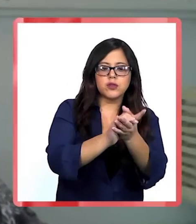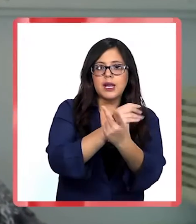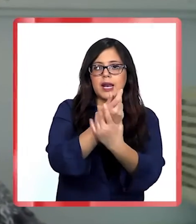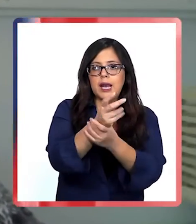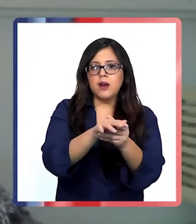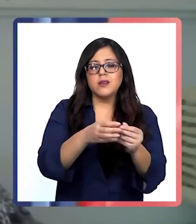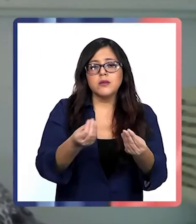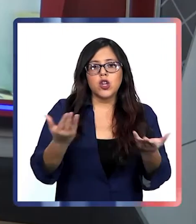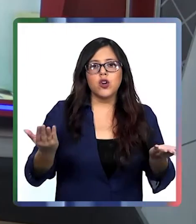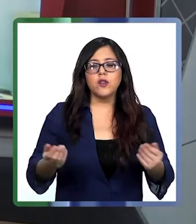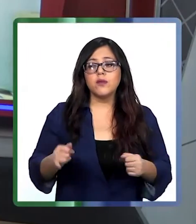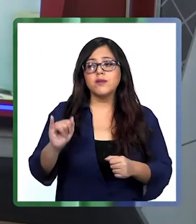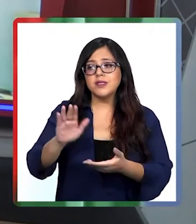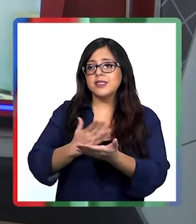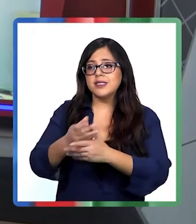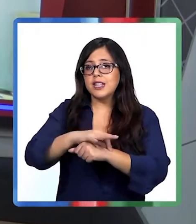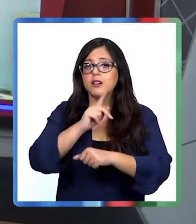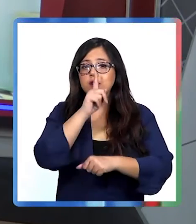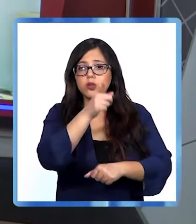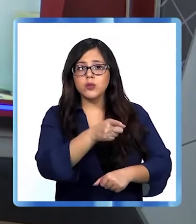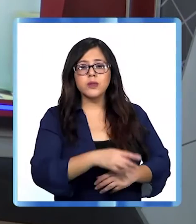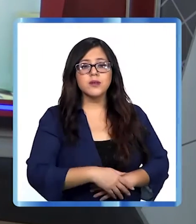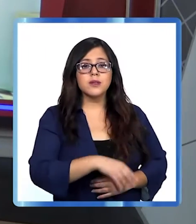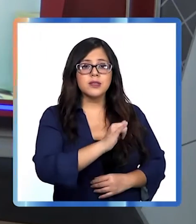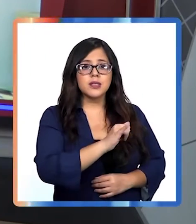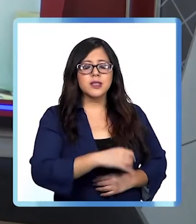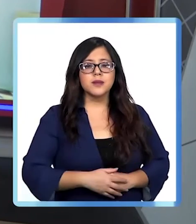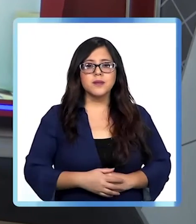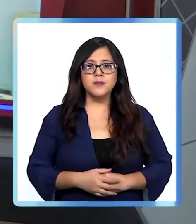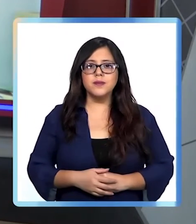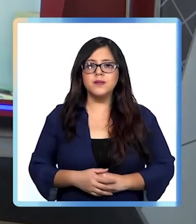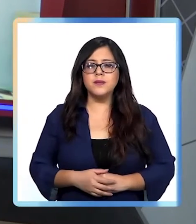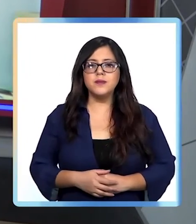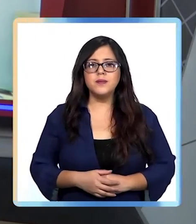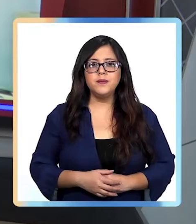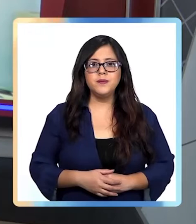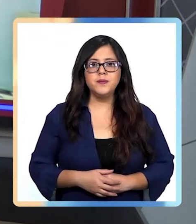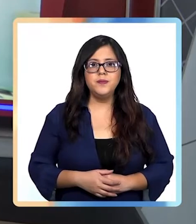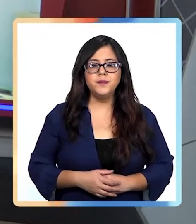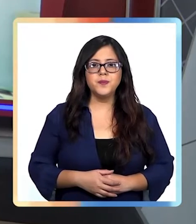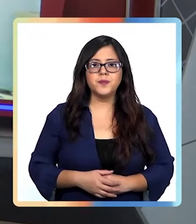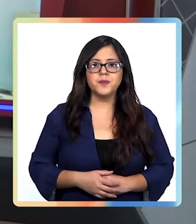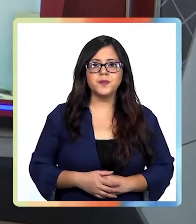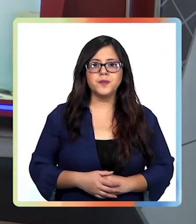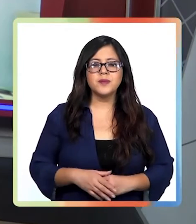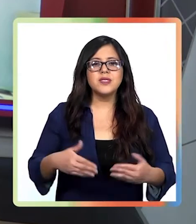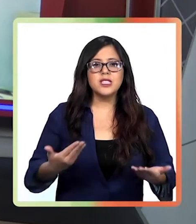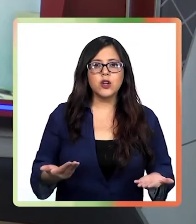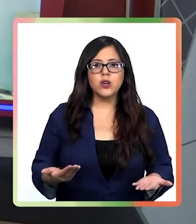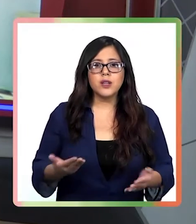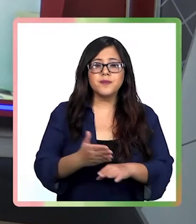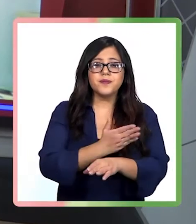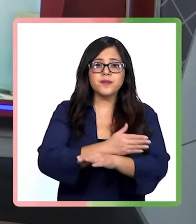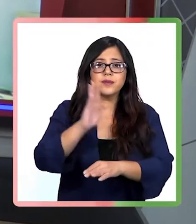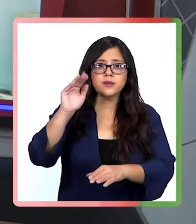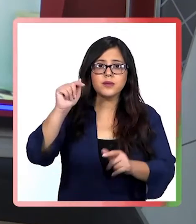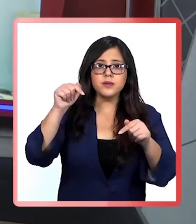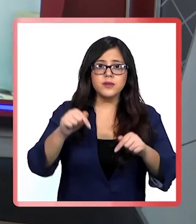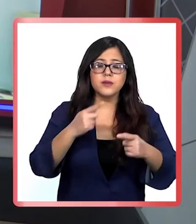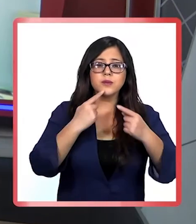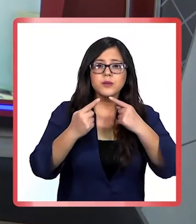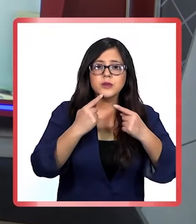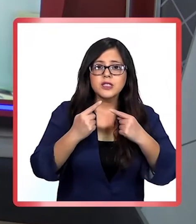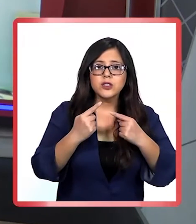me parecía como obvio. Pero sana costumbre, ¿verdad? Claro. Y ahora, finalmente, doctora, antes de despedir